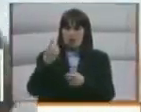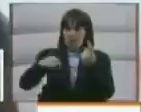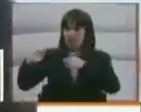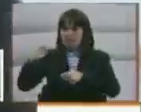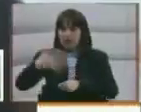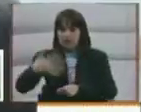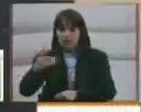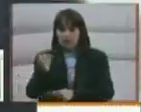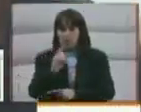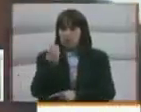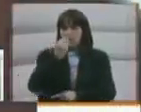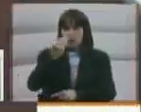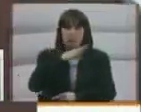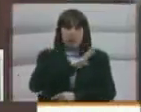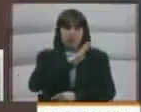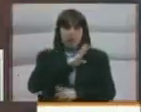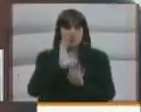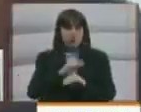Para mi comida.